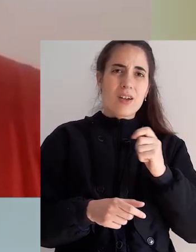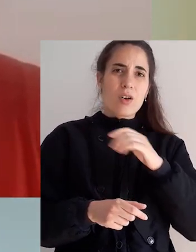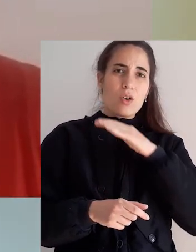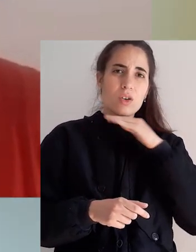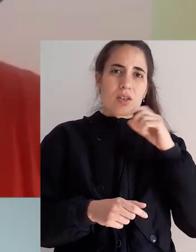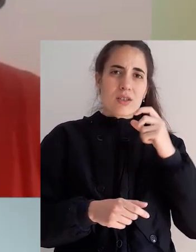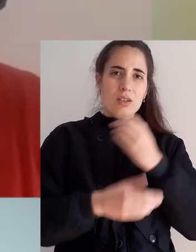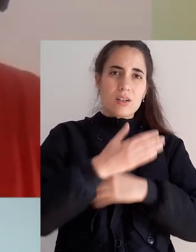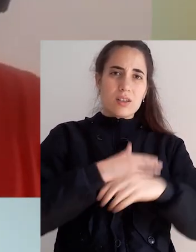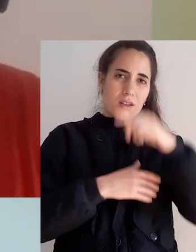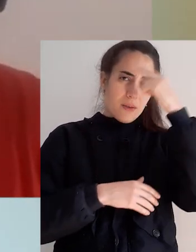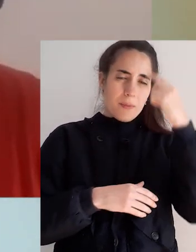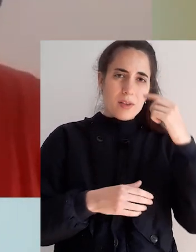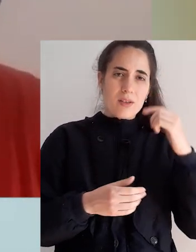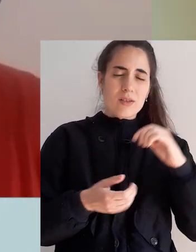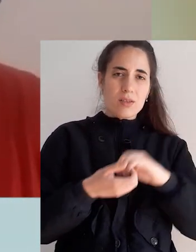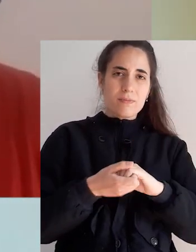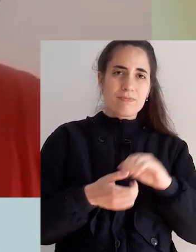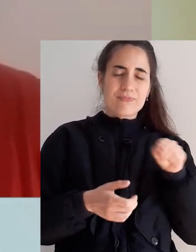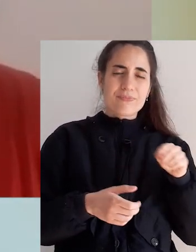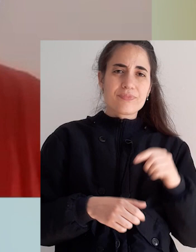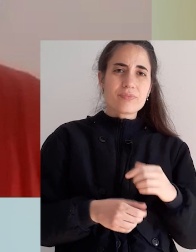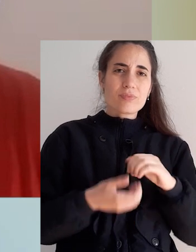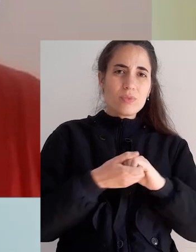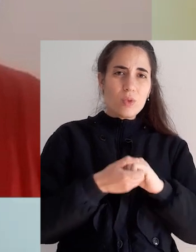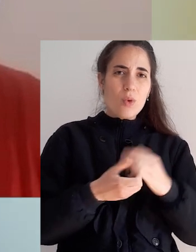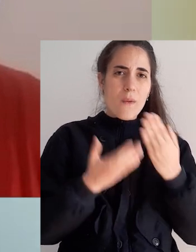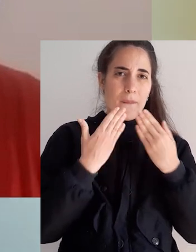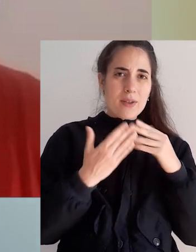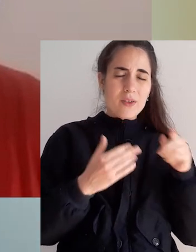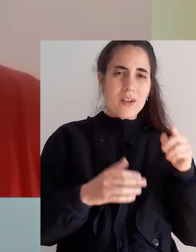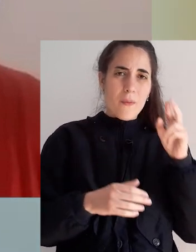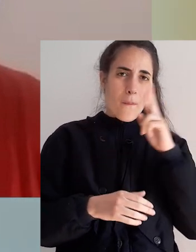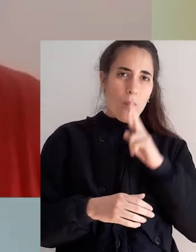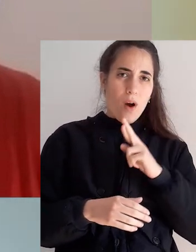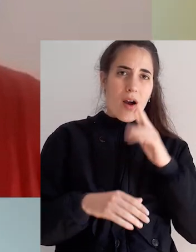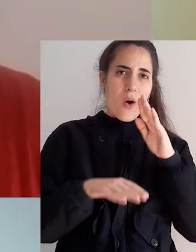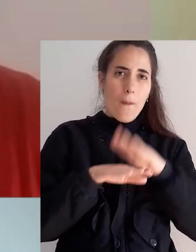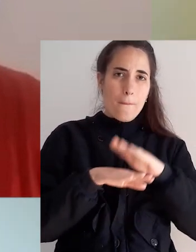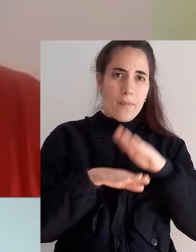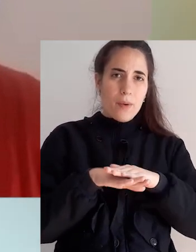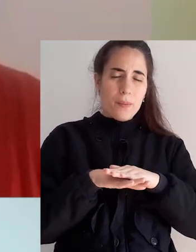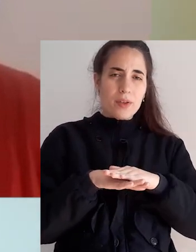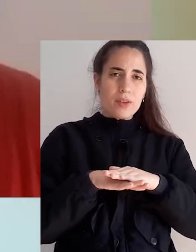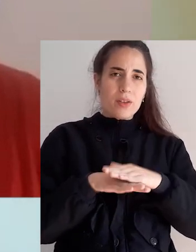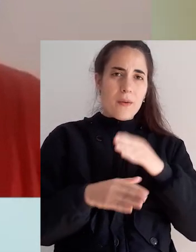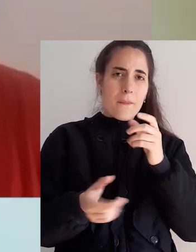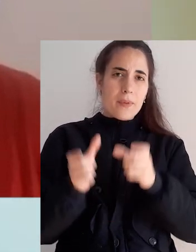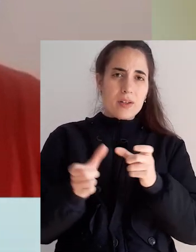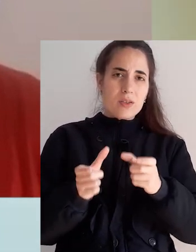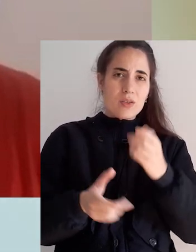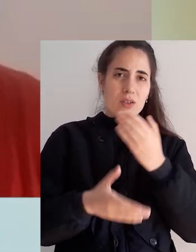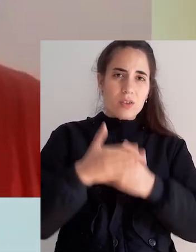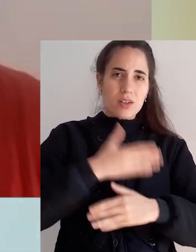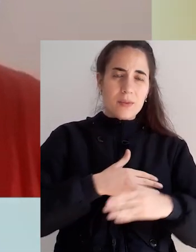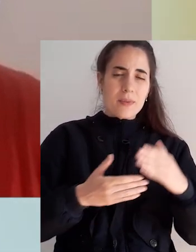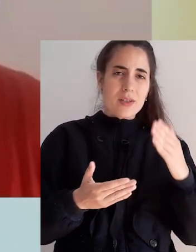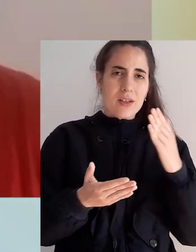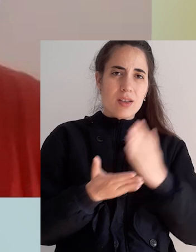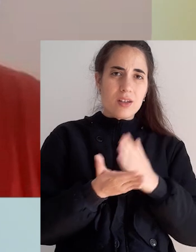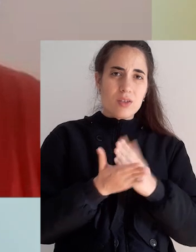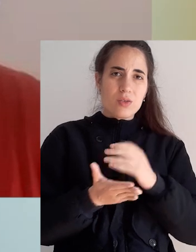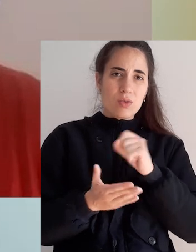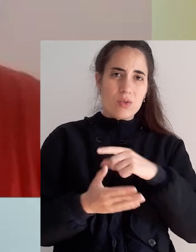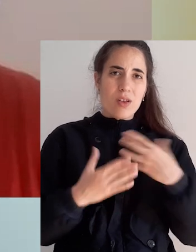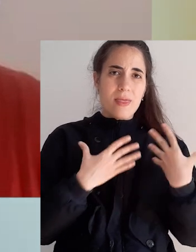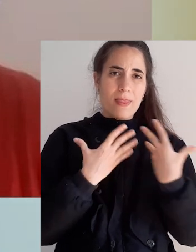programa periodístico audiovisual para JCG Discapacidad Nacional, primer y único medio proveedor de la Agencia Nacional de